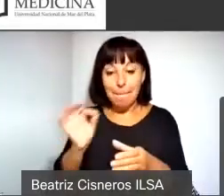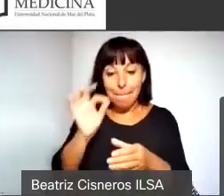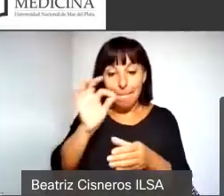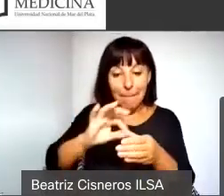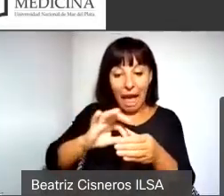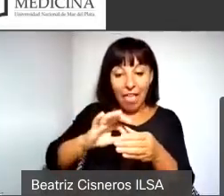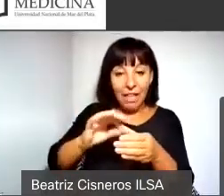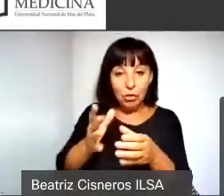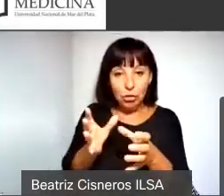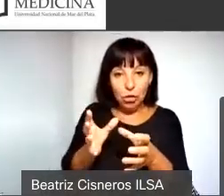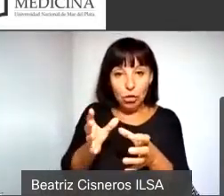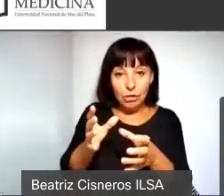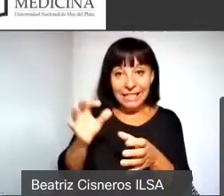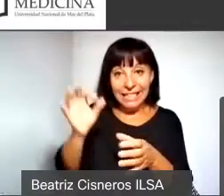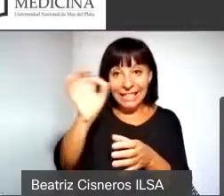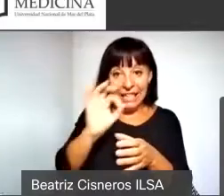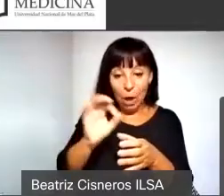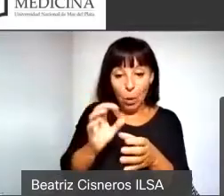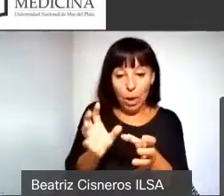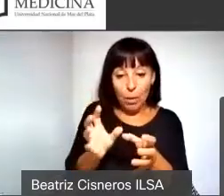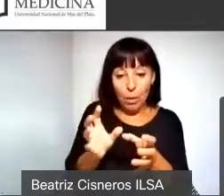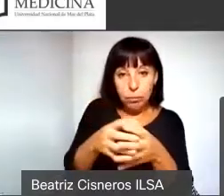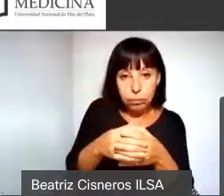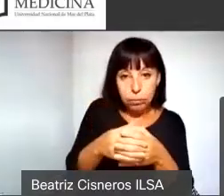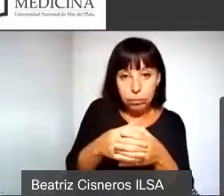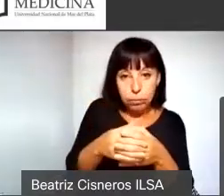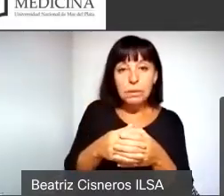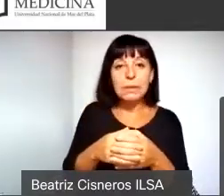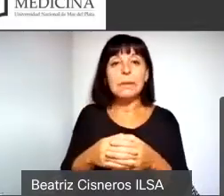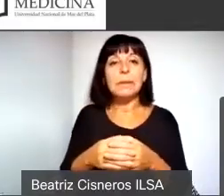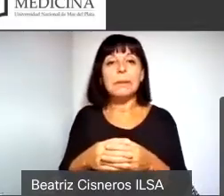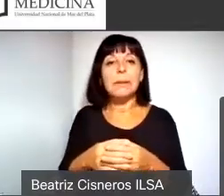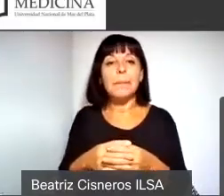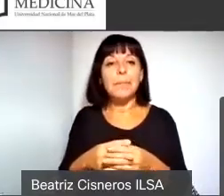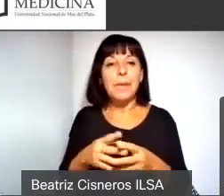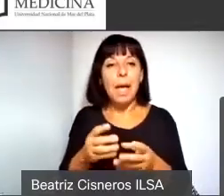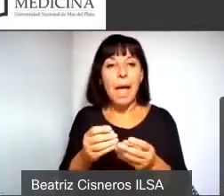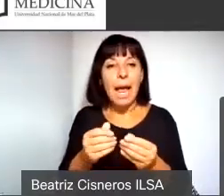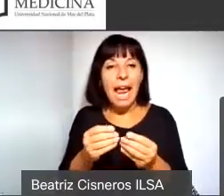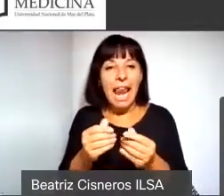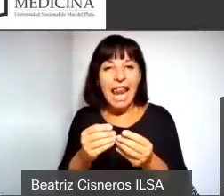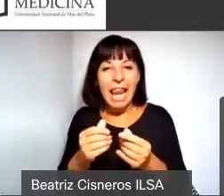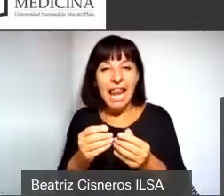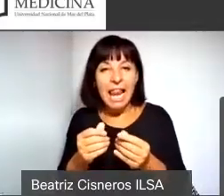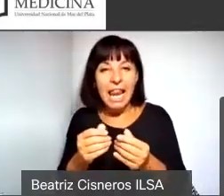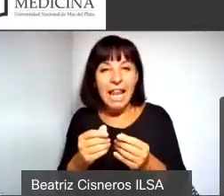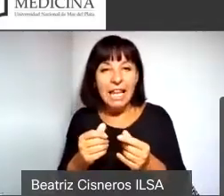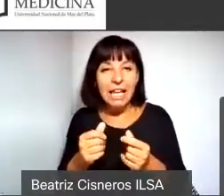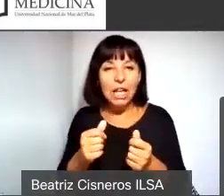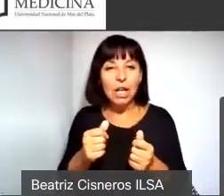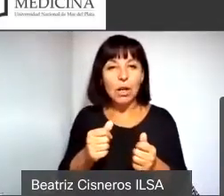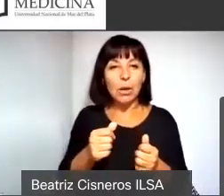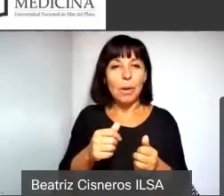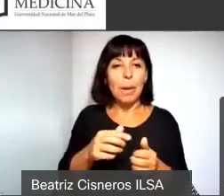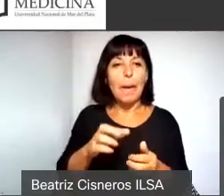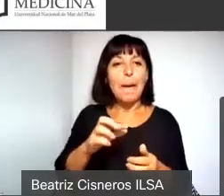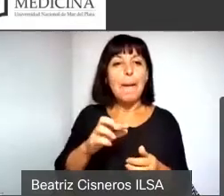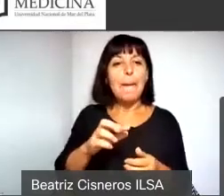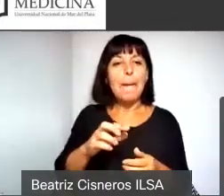célula, ¿sí?, a través del proceso de endocitosis, es líquido, ese proceso se va a llamar